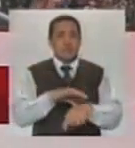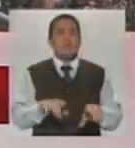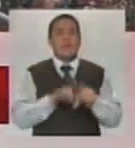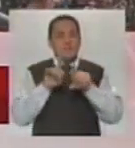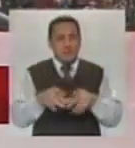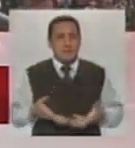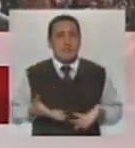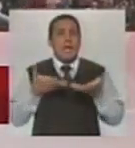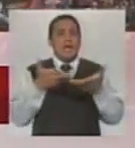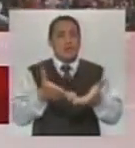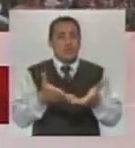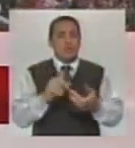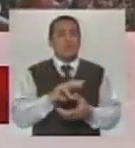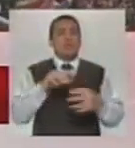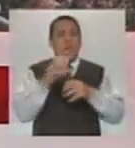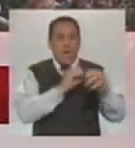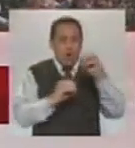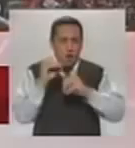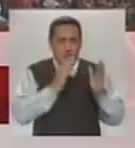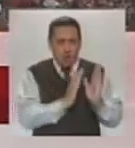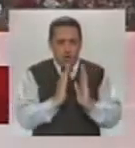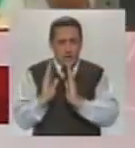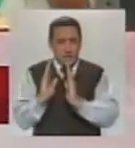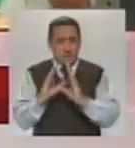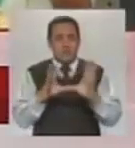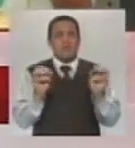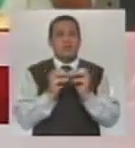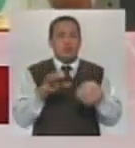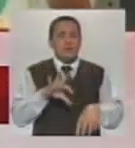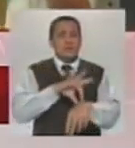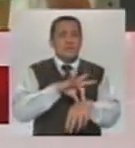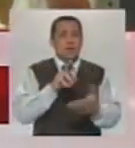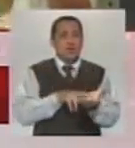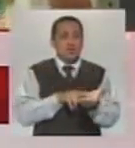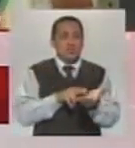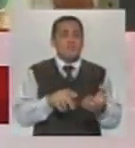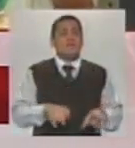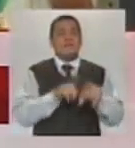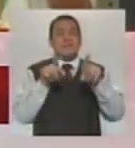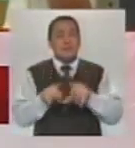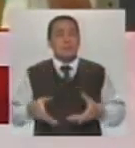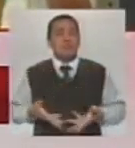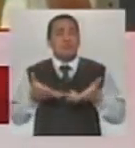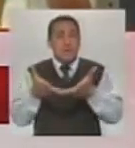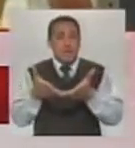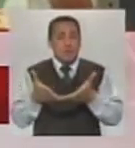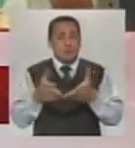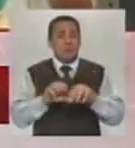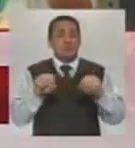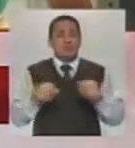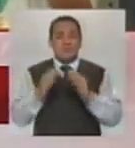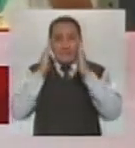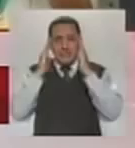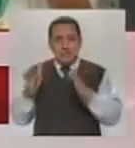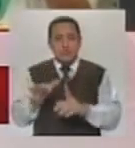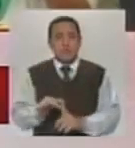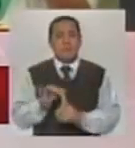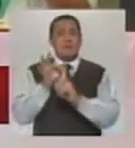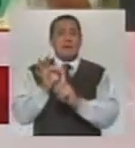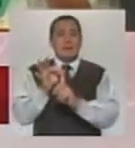planteado una reorganización en la salud y hemos planteado un sistema de atención